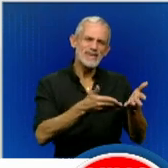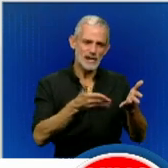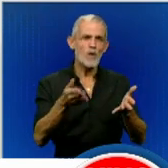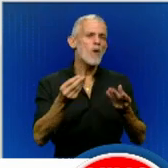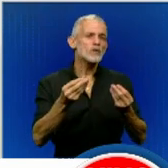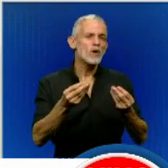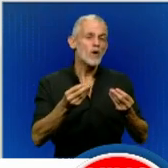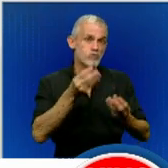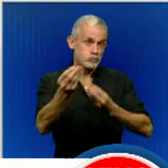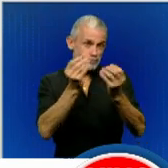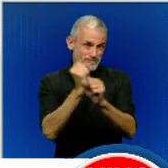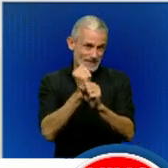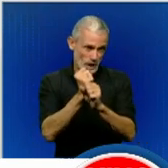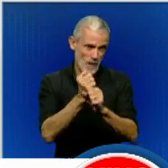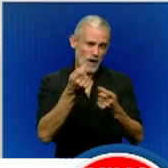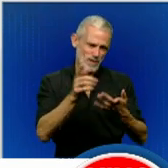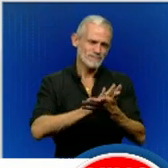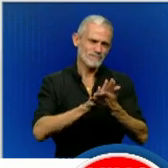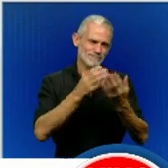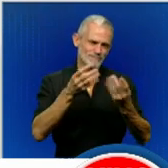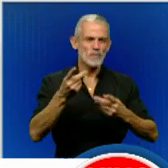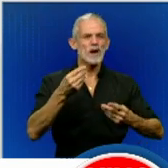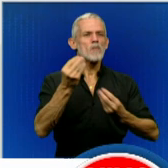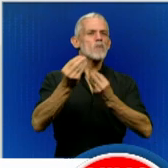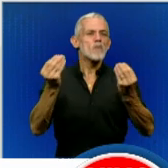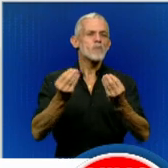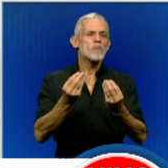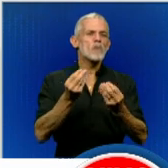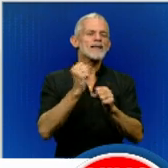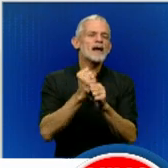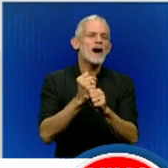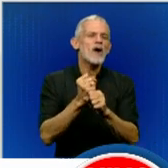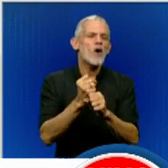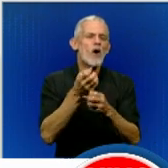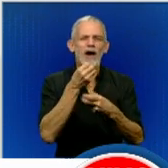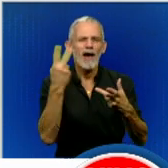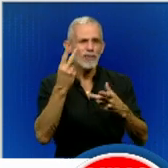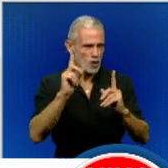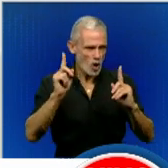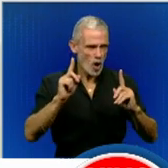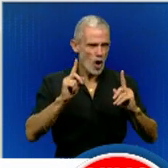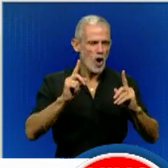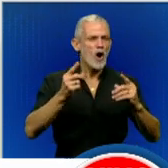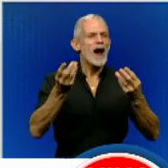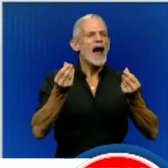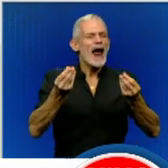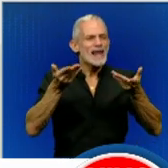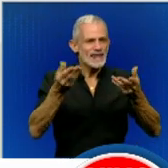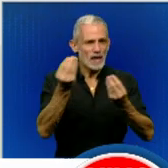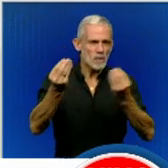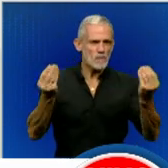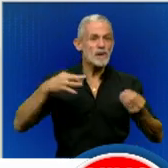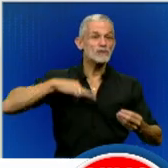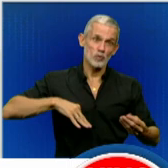la generación de trabajo será la generación de trabajo de calidad será generar las condiciones para las mejoras salariales